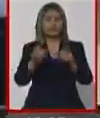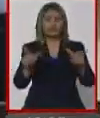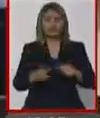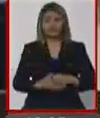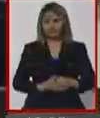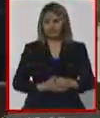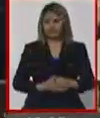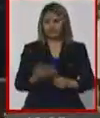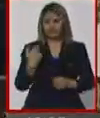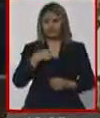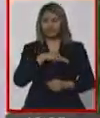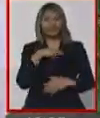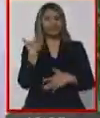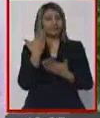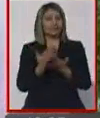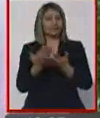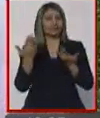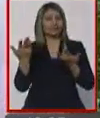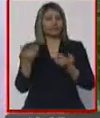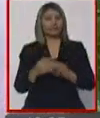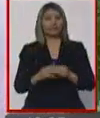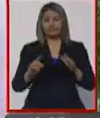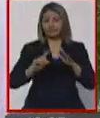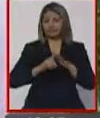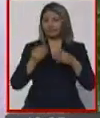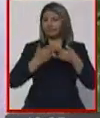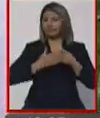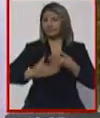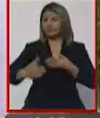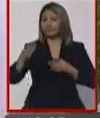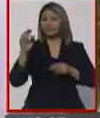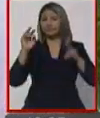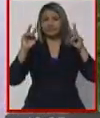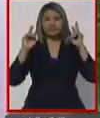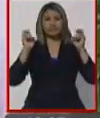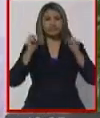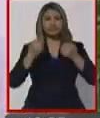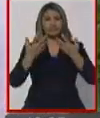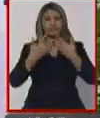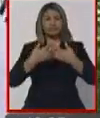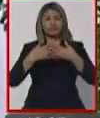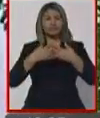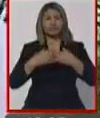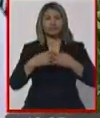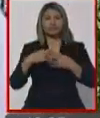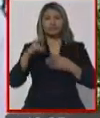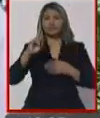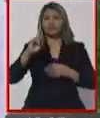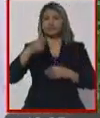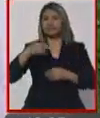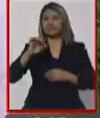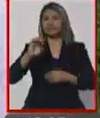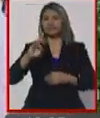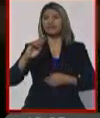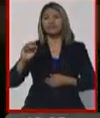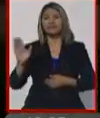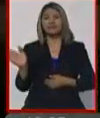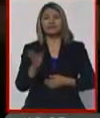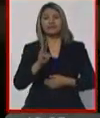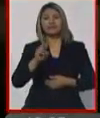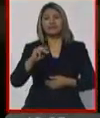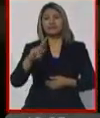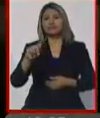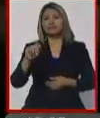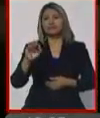Por décadas venimos esperando ya que arranque el tema de la industrialización del hierro y el acero del Mutum.